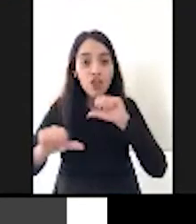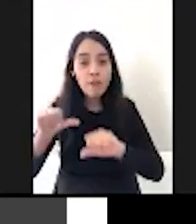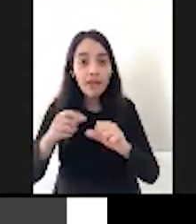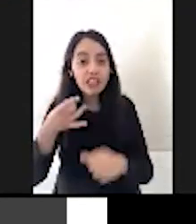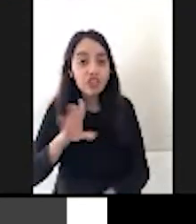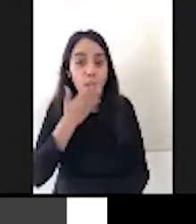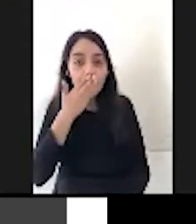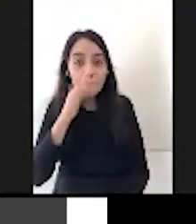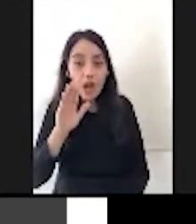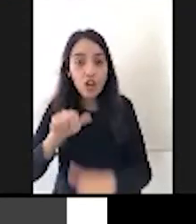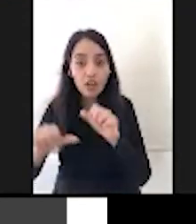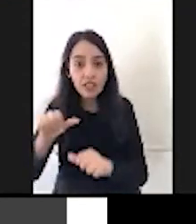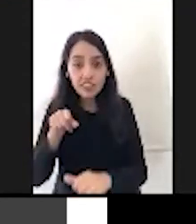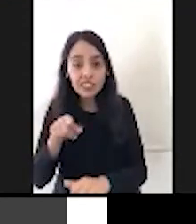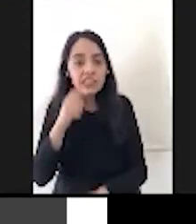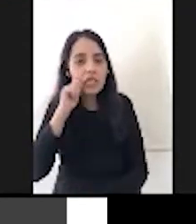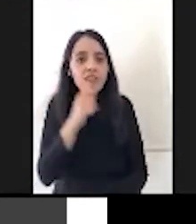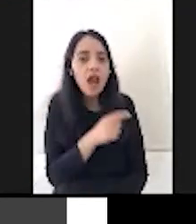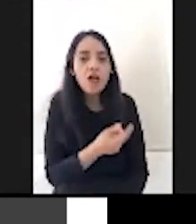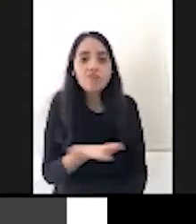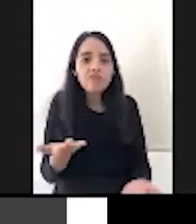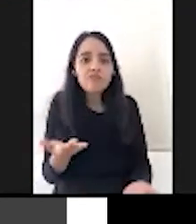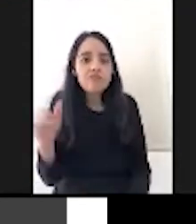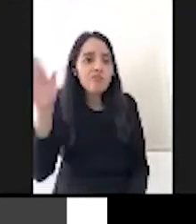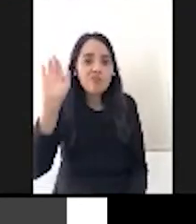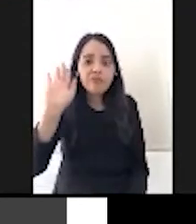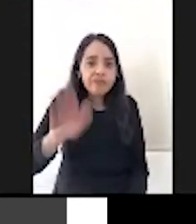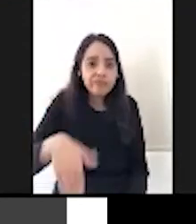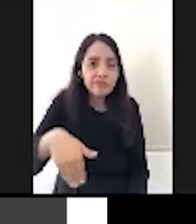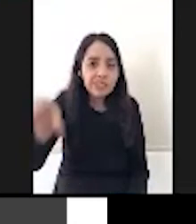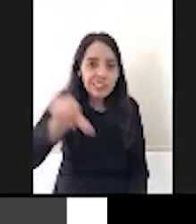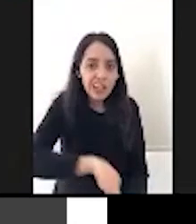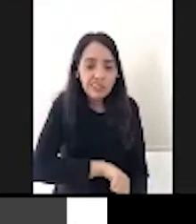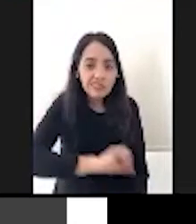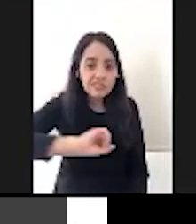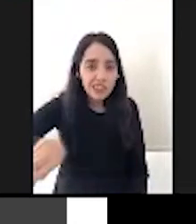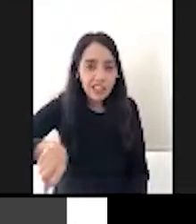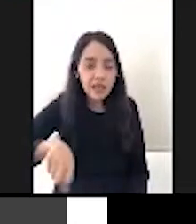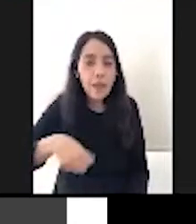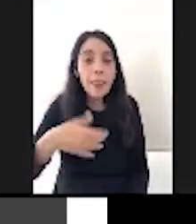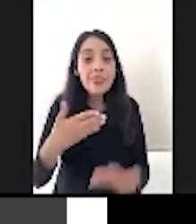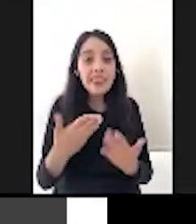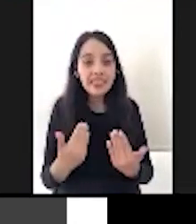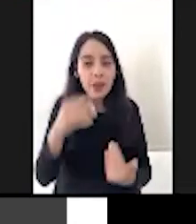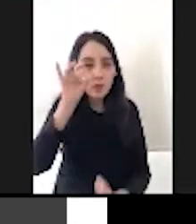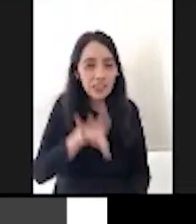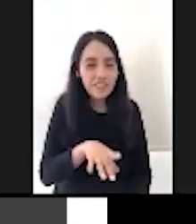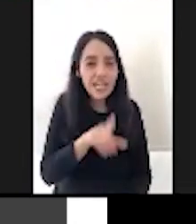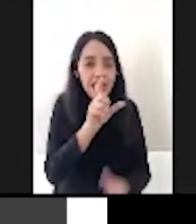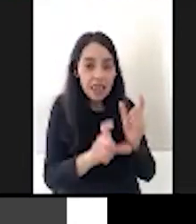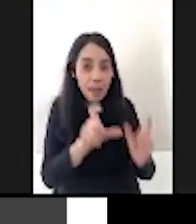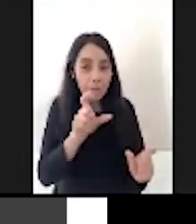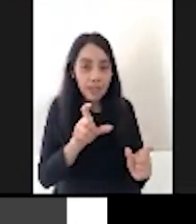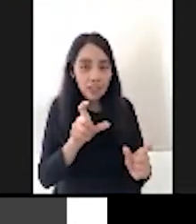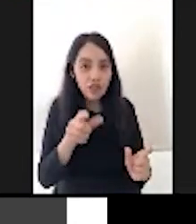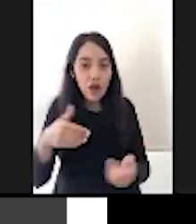es absolutamente inútil para la persona, ¿sí? Necesitamos imperiosamente, yo creo, saber si es que estas estrategias tienen algún